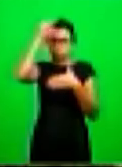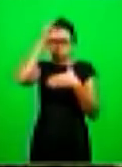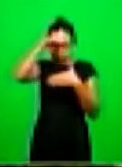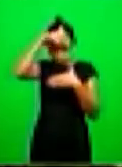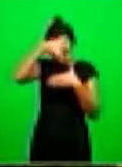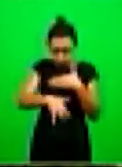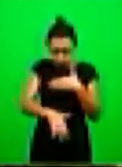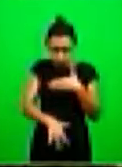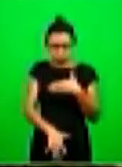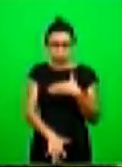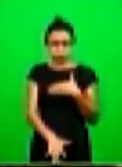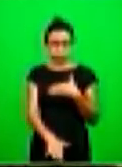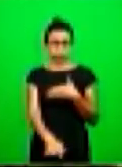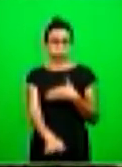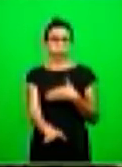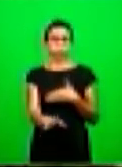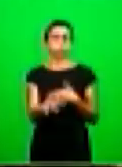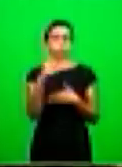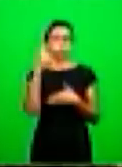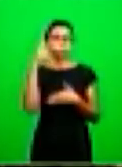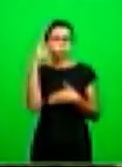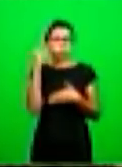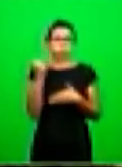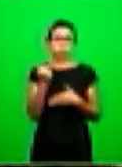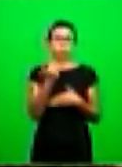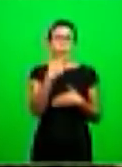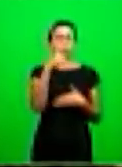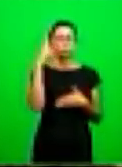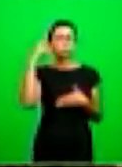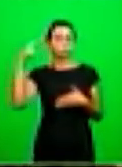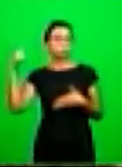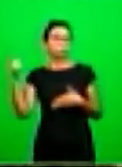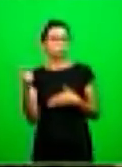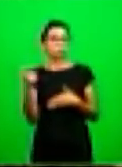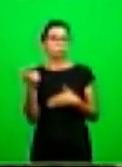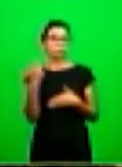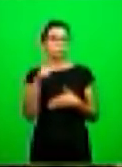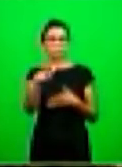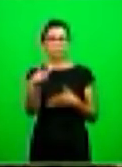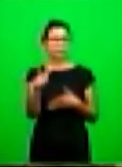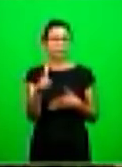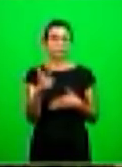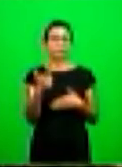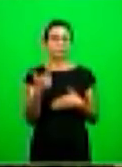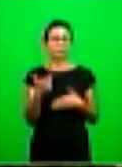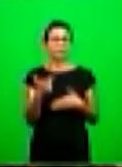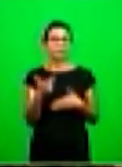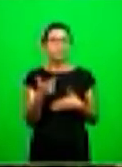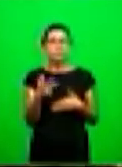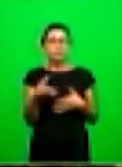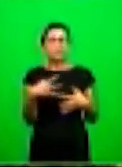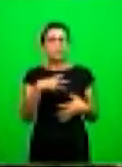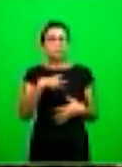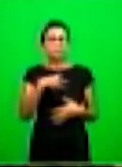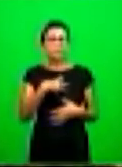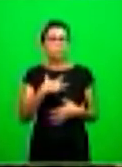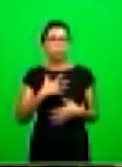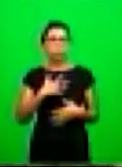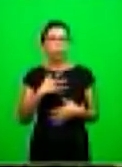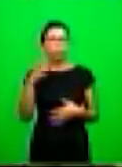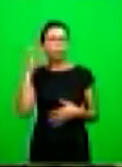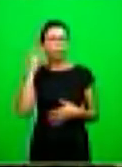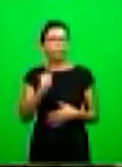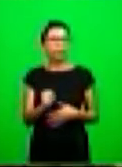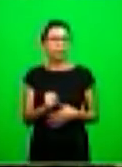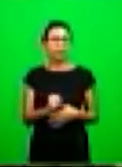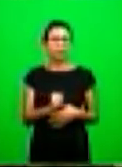¿Cómo es la voz de muchas aguas? Es la voz que calla todos los sonidos. Es la voz que es capaz de sacar